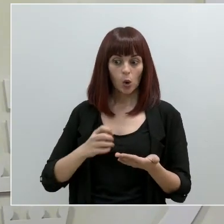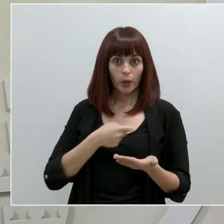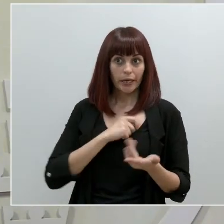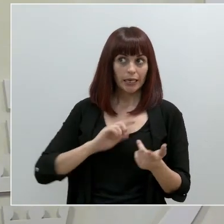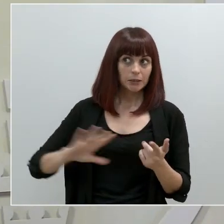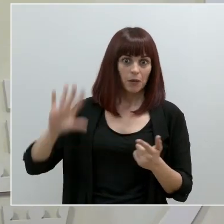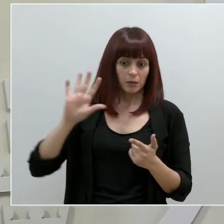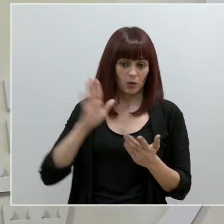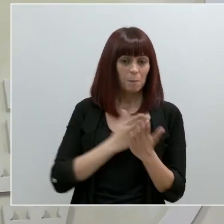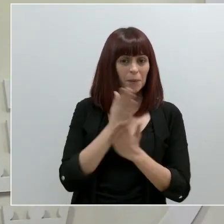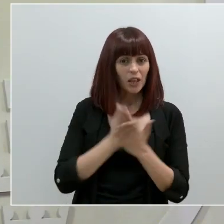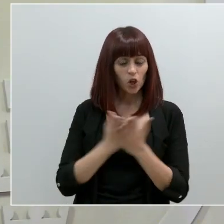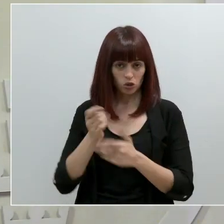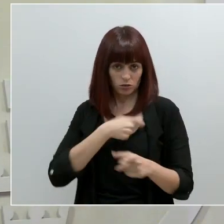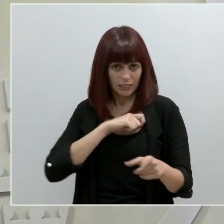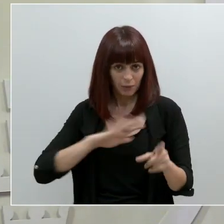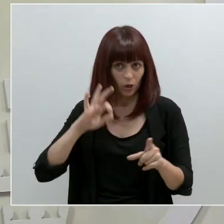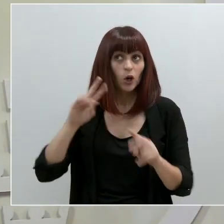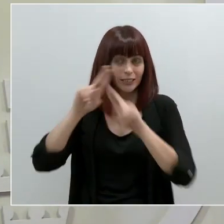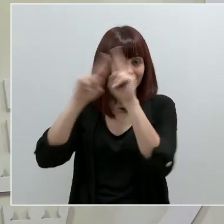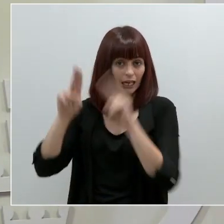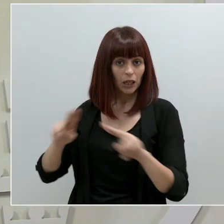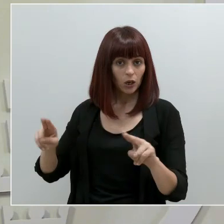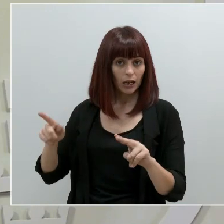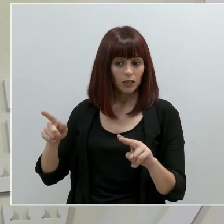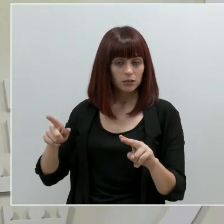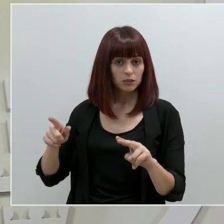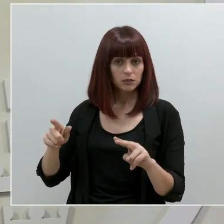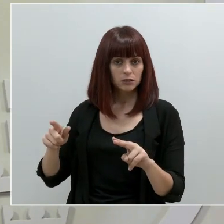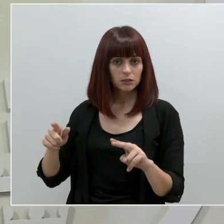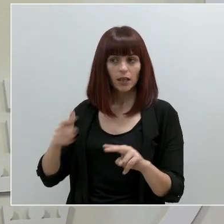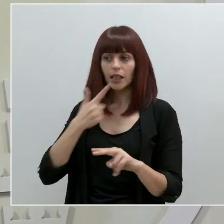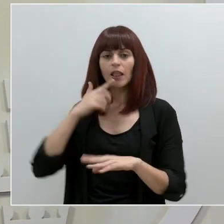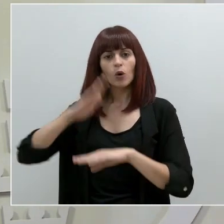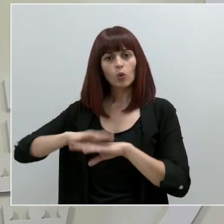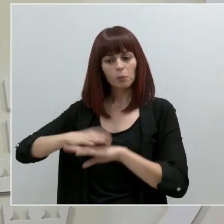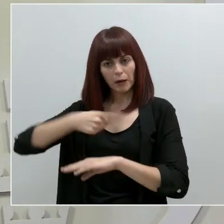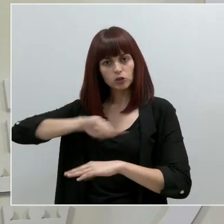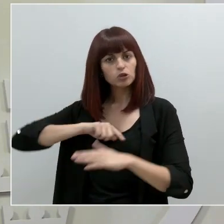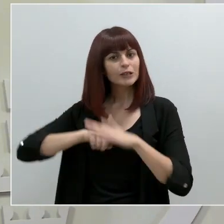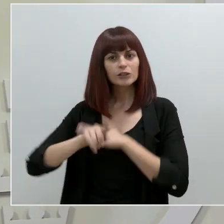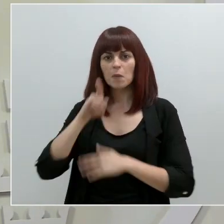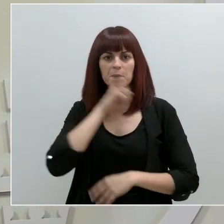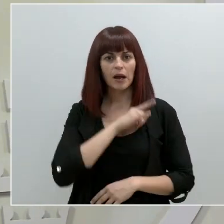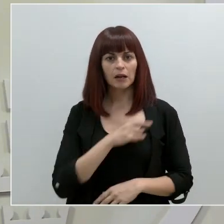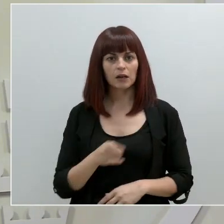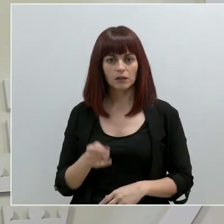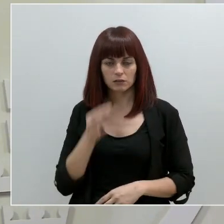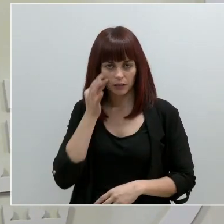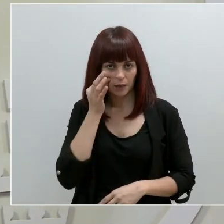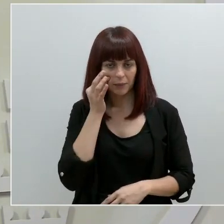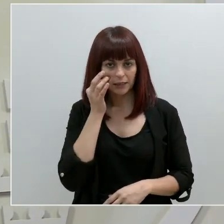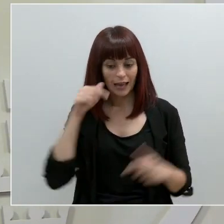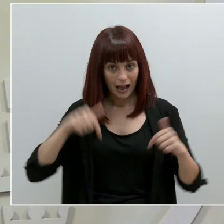muchos medios nacionales e incluso internacionales se nos ha acusado de una mala gestión, pues